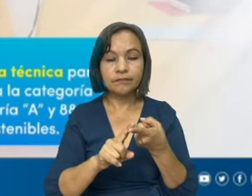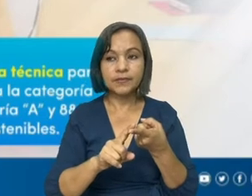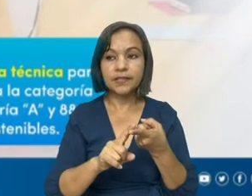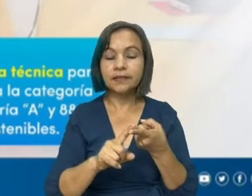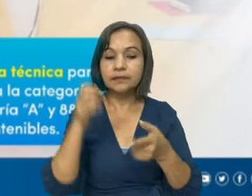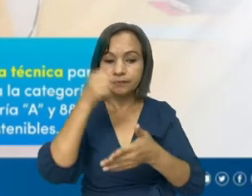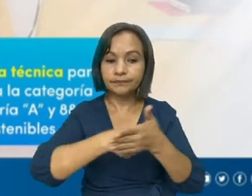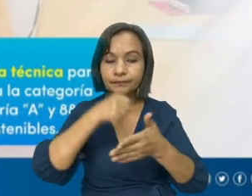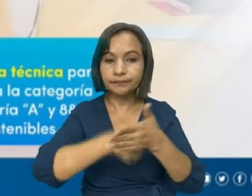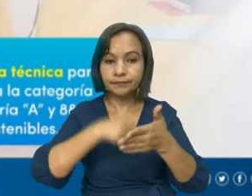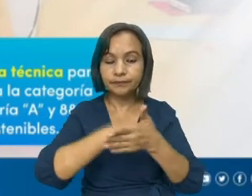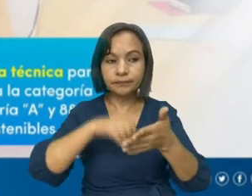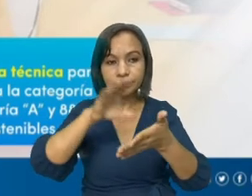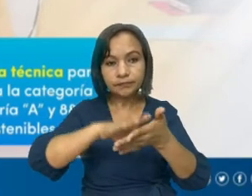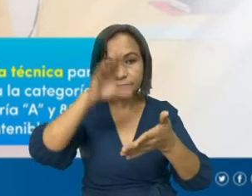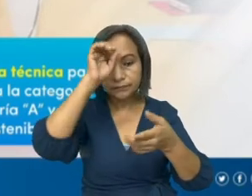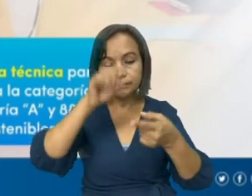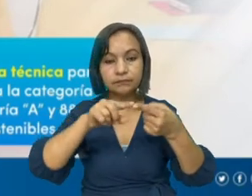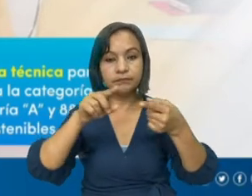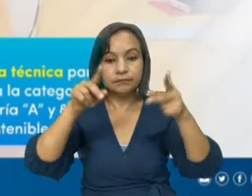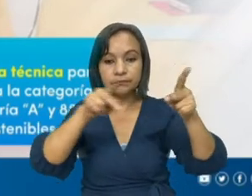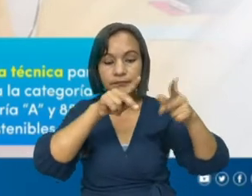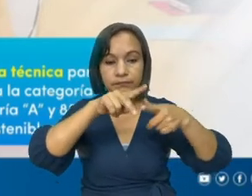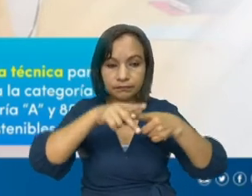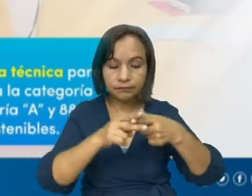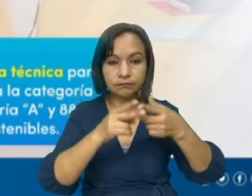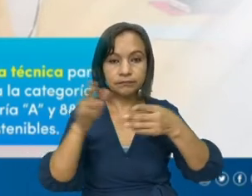el fortalecimiento de las capacidades de los técnicos,